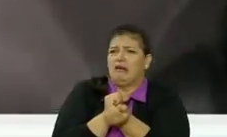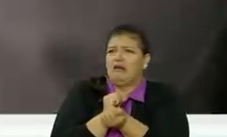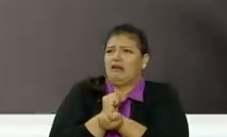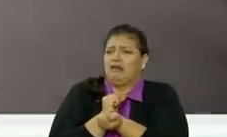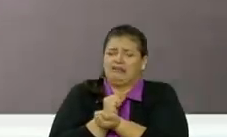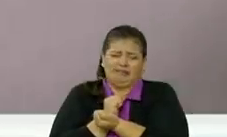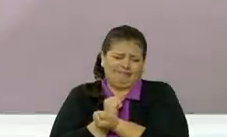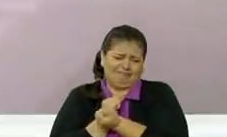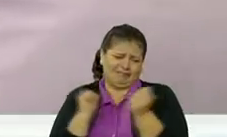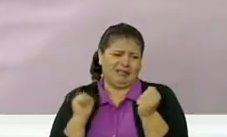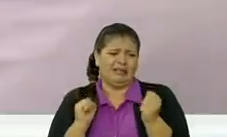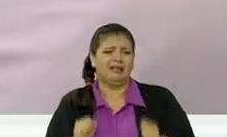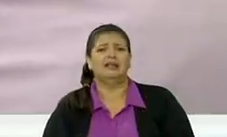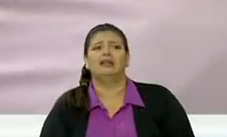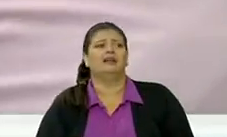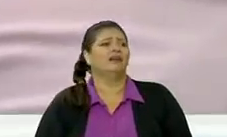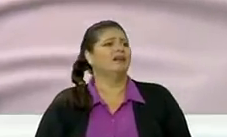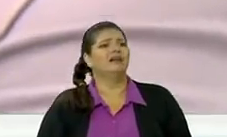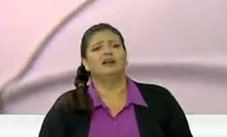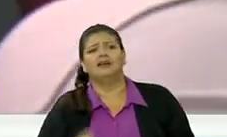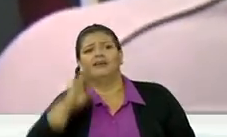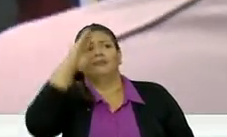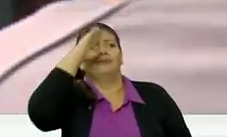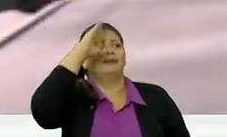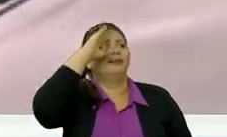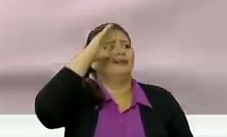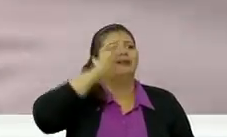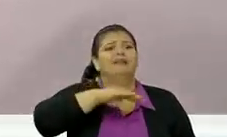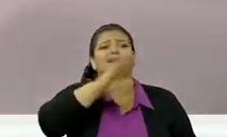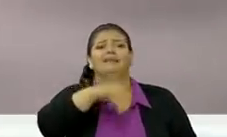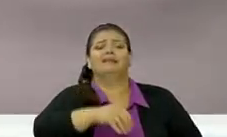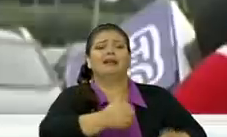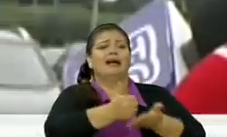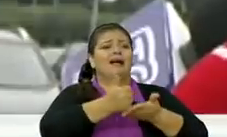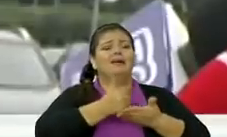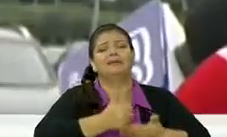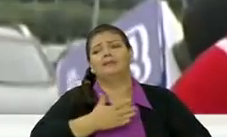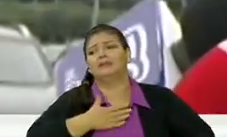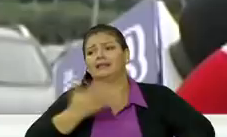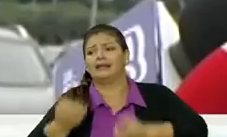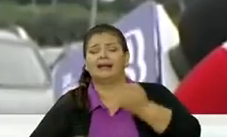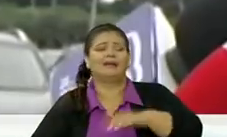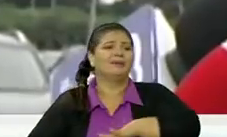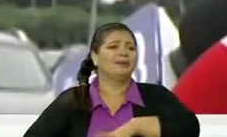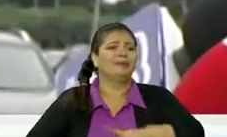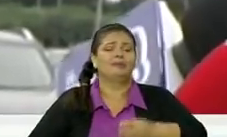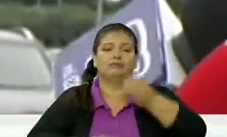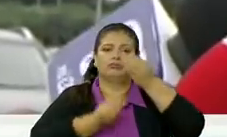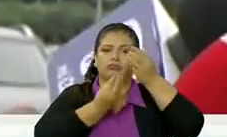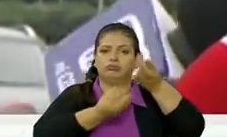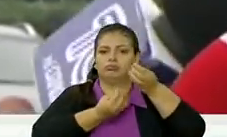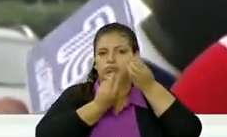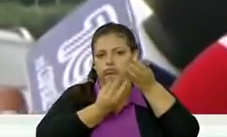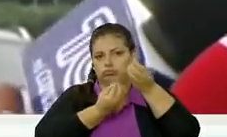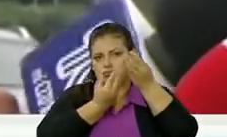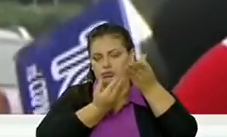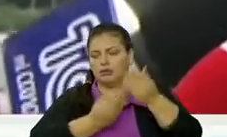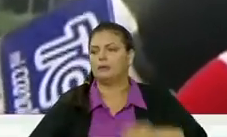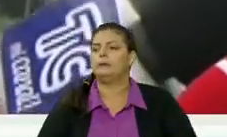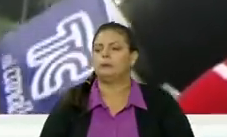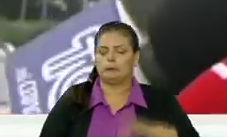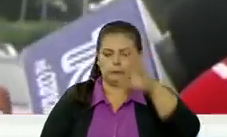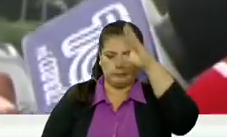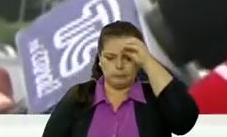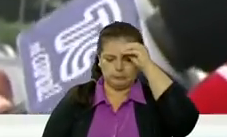ubicarlo mientras pretendía ingresar hacia el conocido sector del Trinipuerto. El vehículo, al ver la presencia policial, toma una actitud evasiva